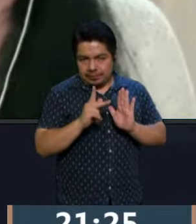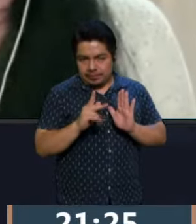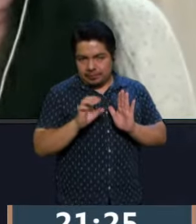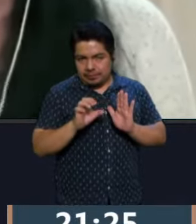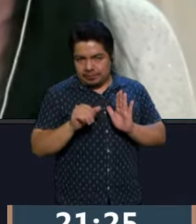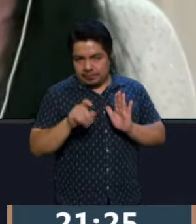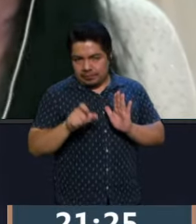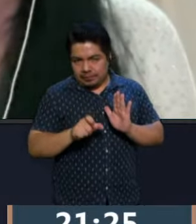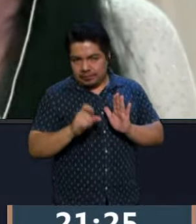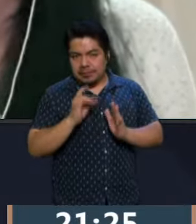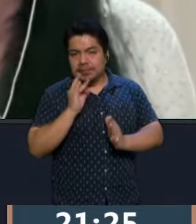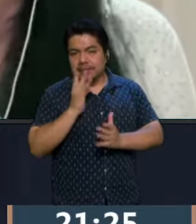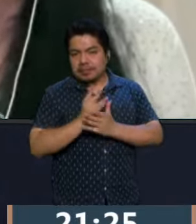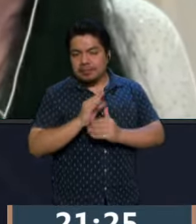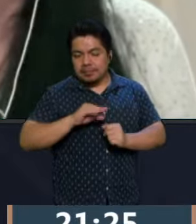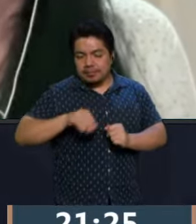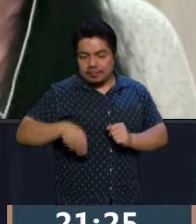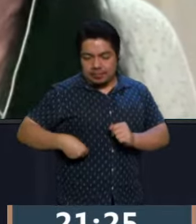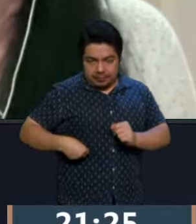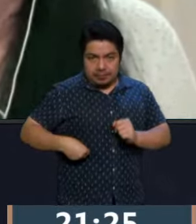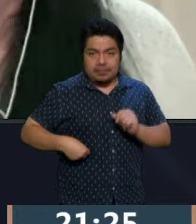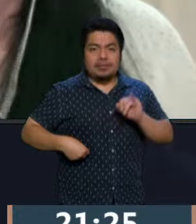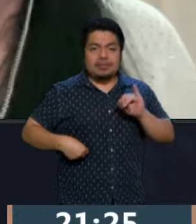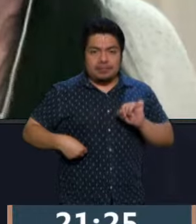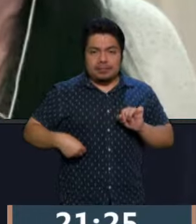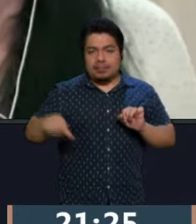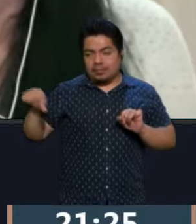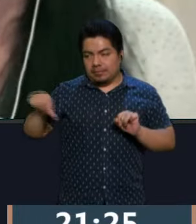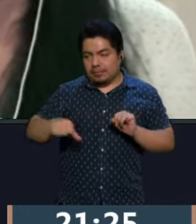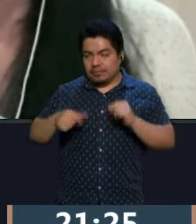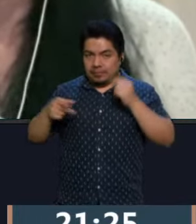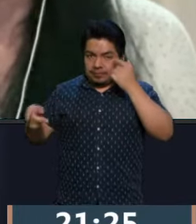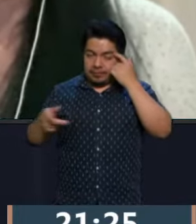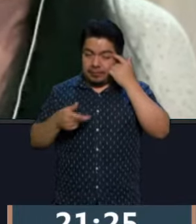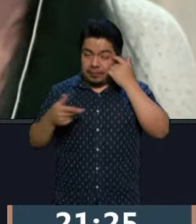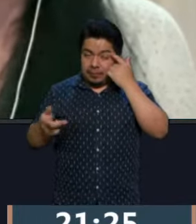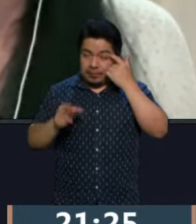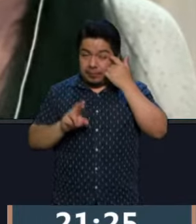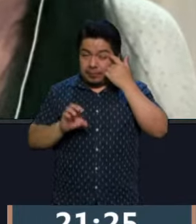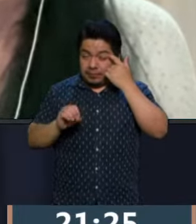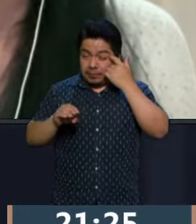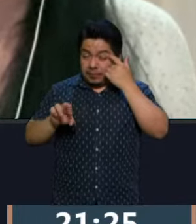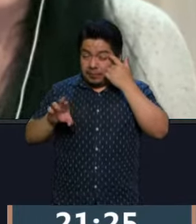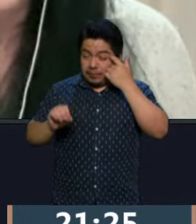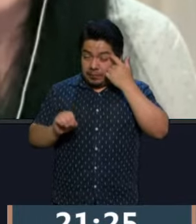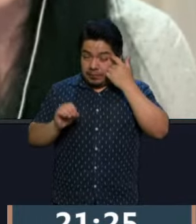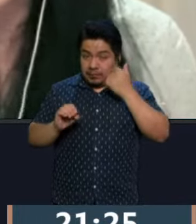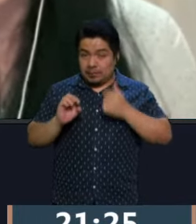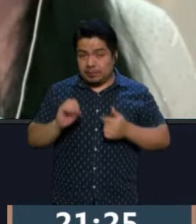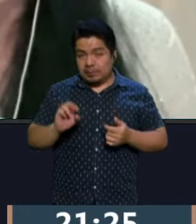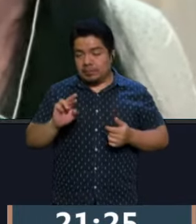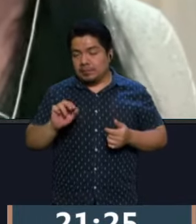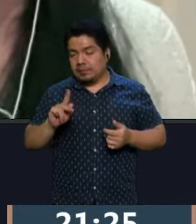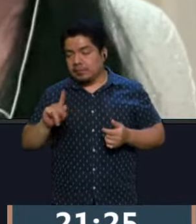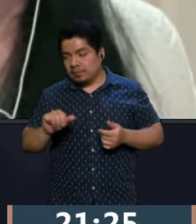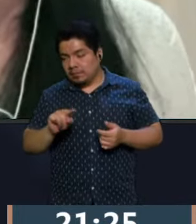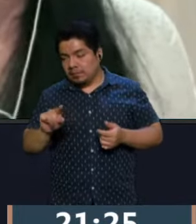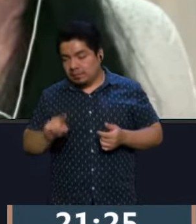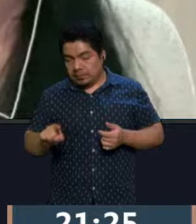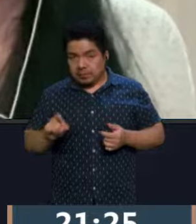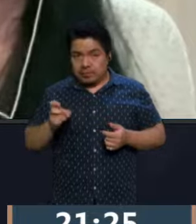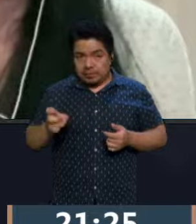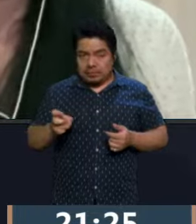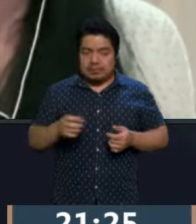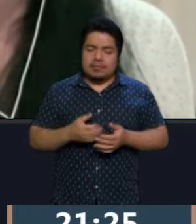en caso de accidente, como lo mencionó hoy el propio Romero Oropesa en la conferencia presidencial,